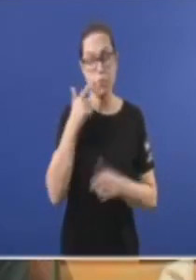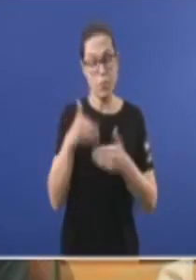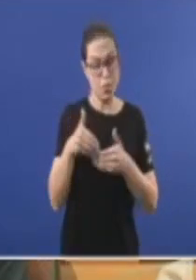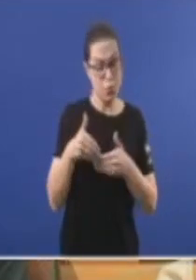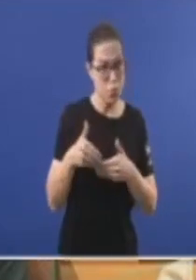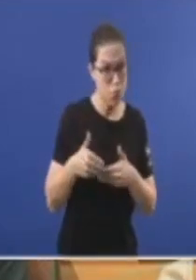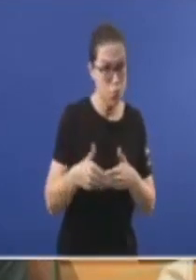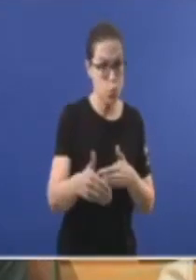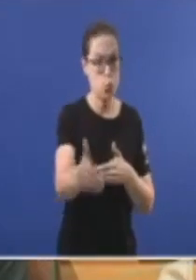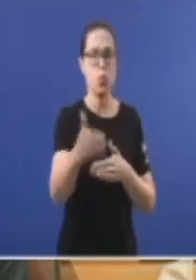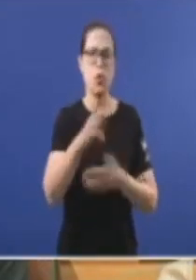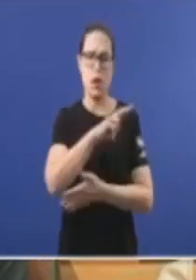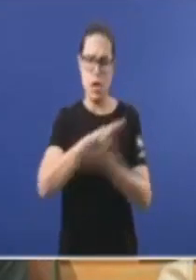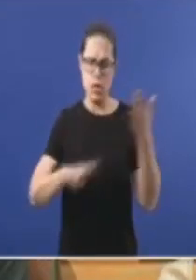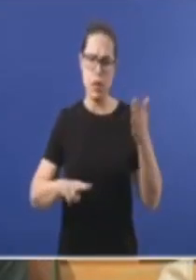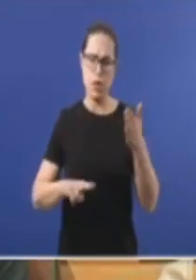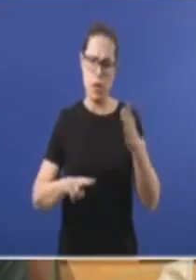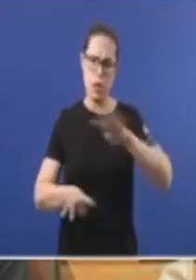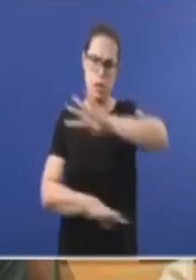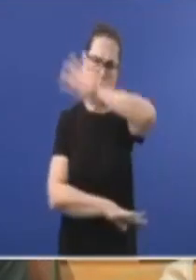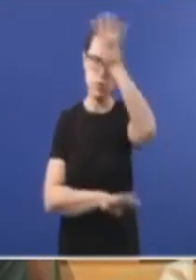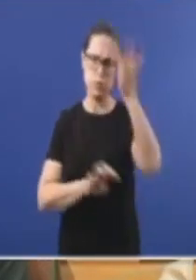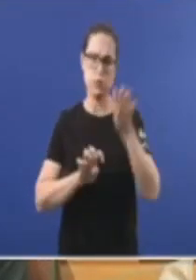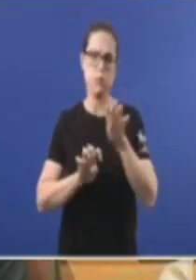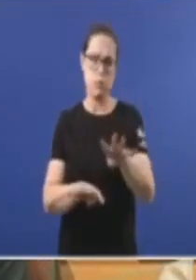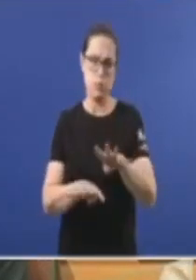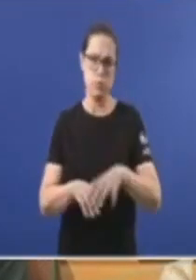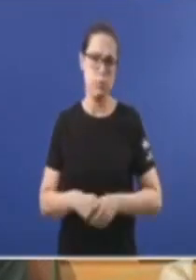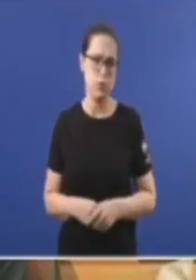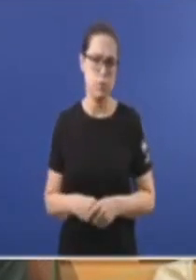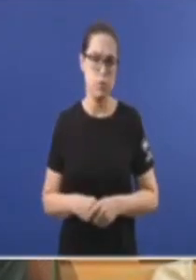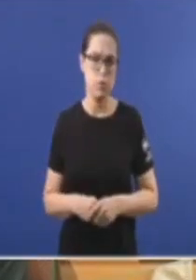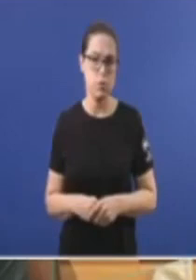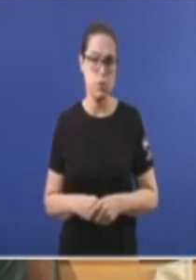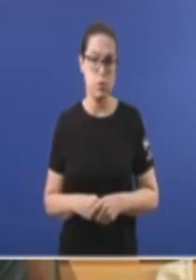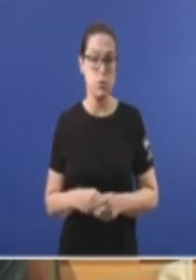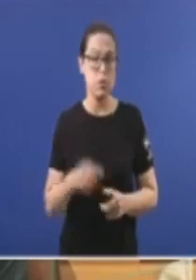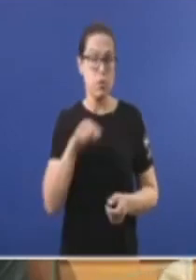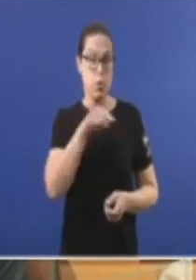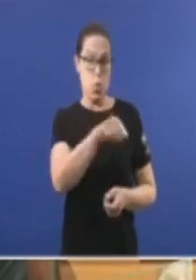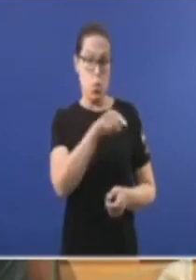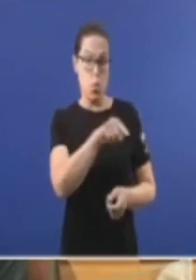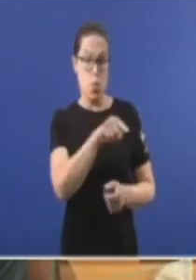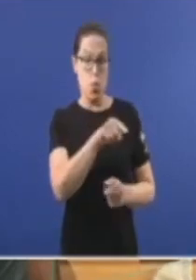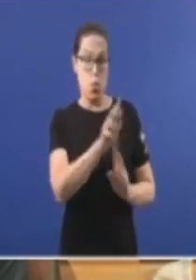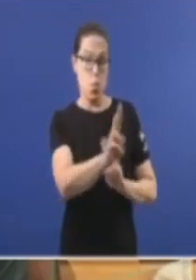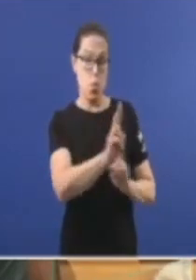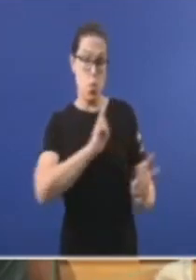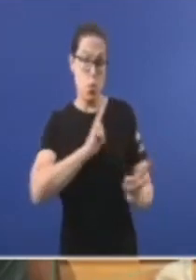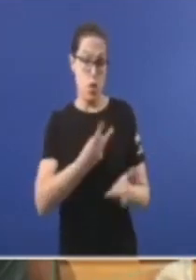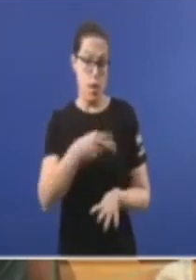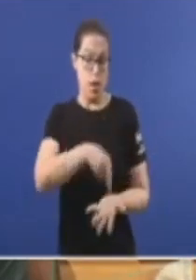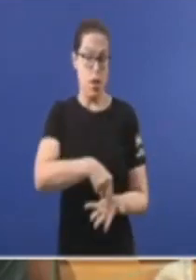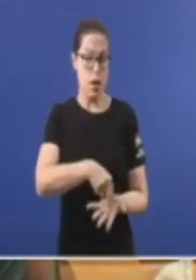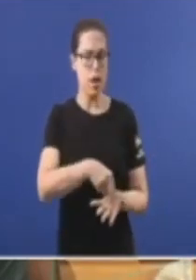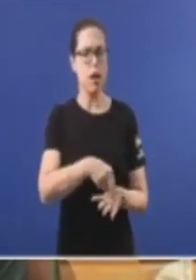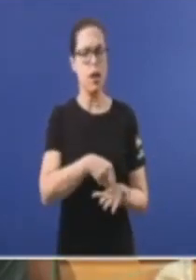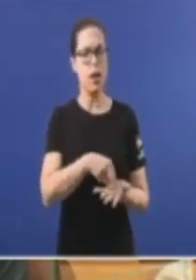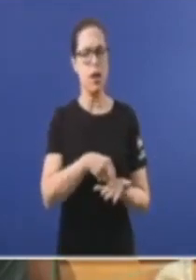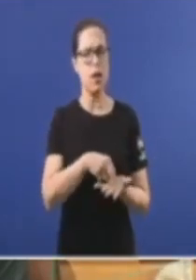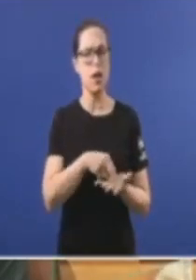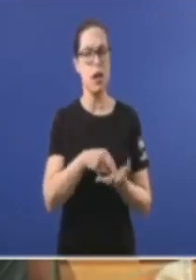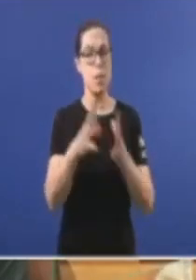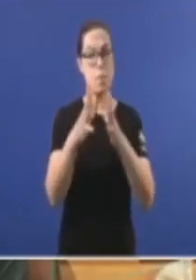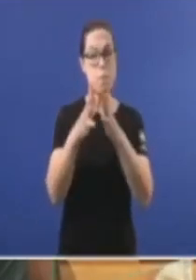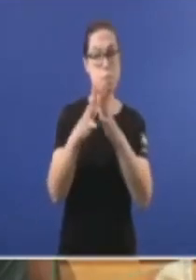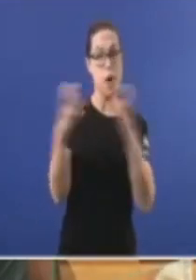futuro deste país. E supoño que vostede non dirá nesta Cámara que un gran acordo de país se ten que reducir a menos